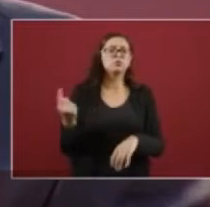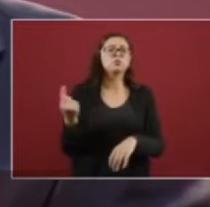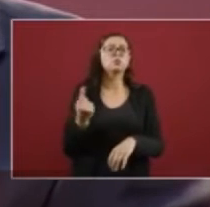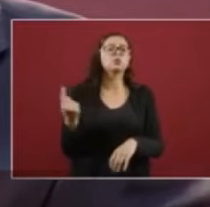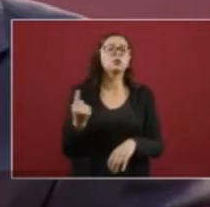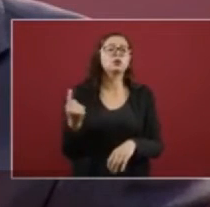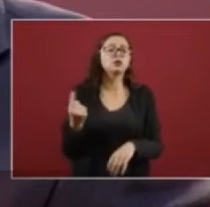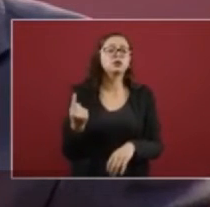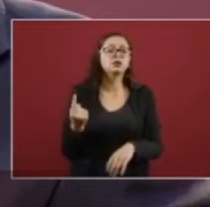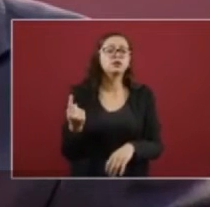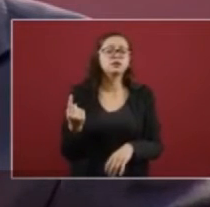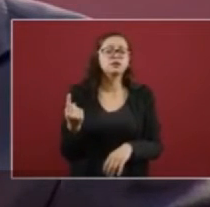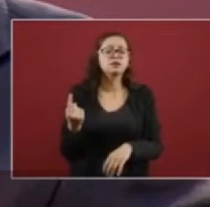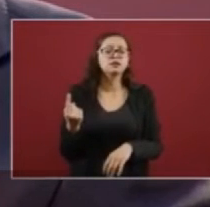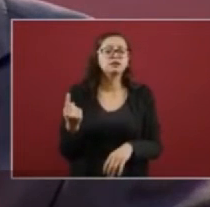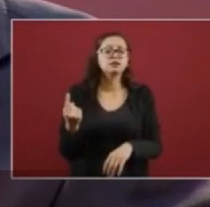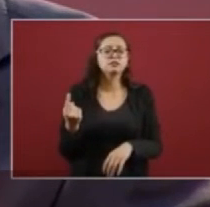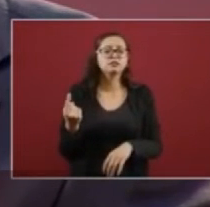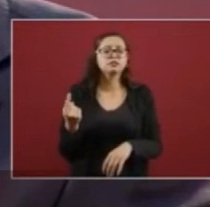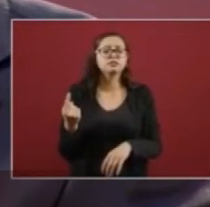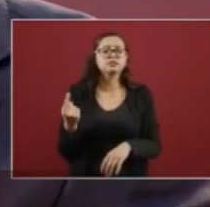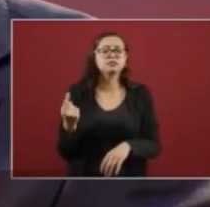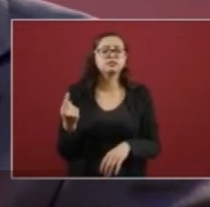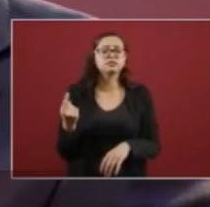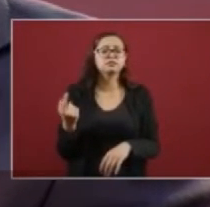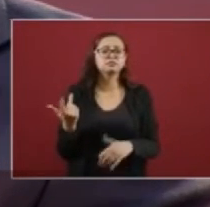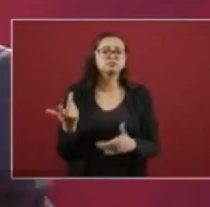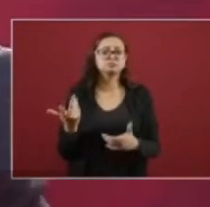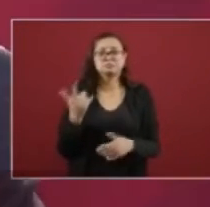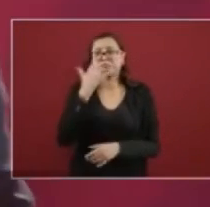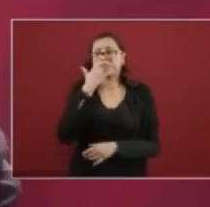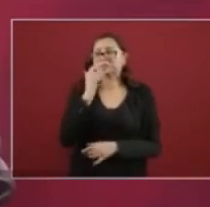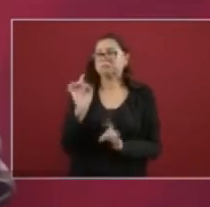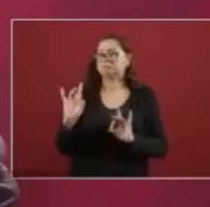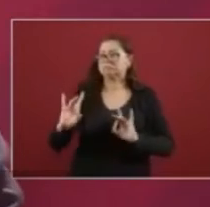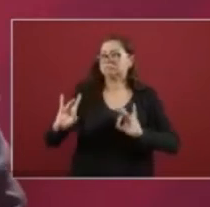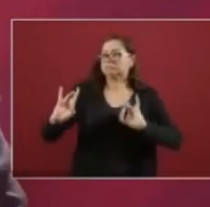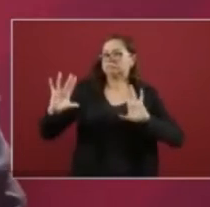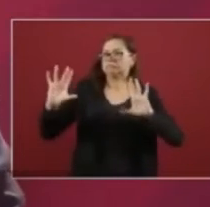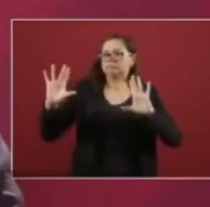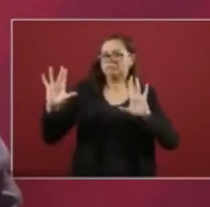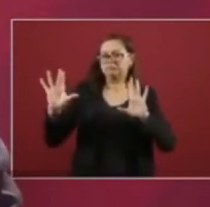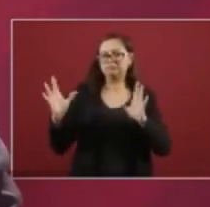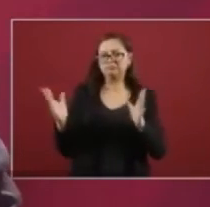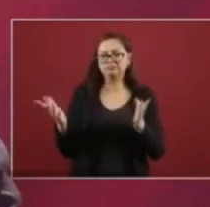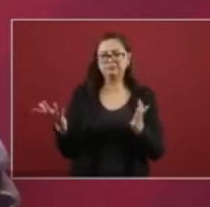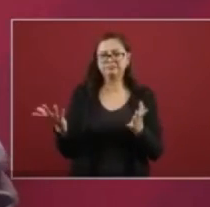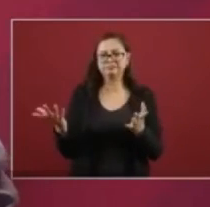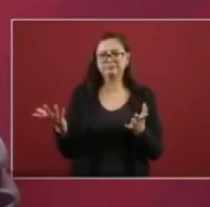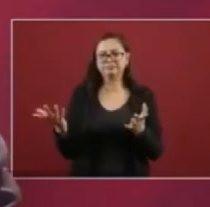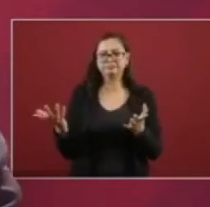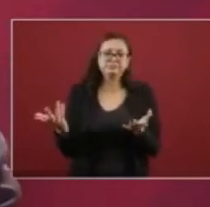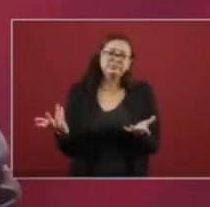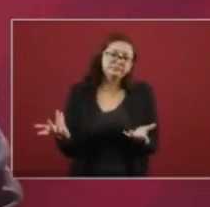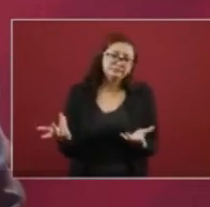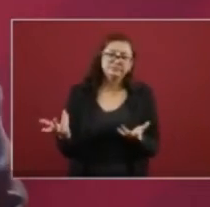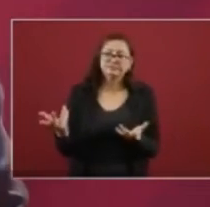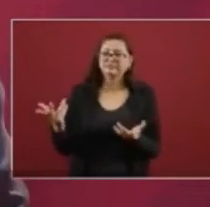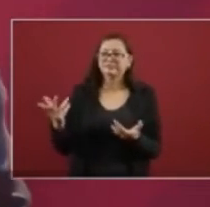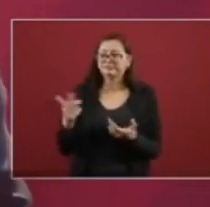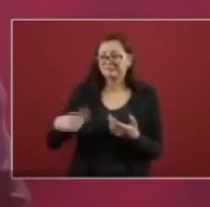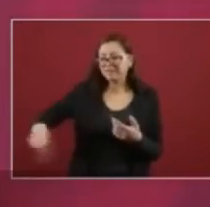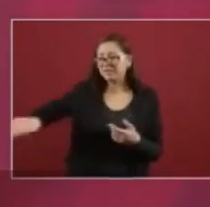fin de semana celebrarán elecciones. El mandatario federal también se dijo a favor de suspender la transmisión de sus